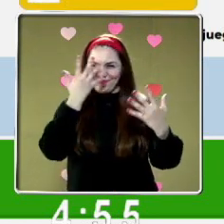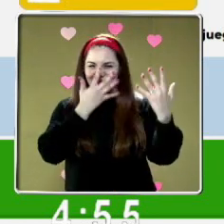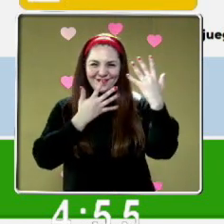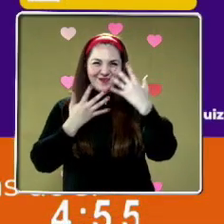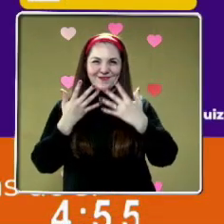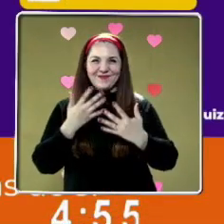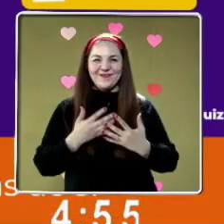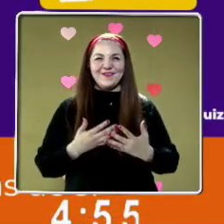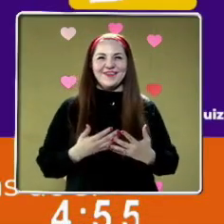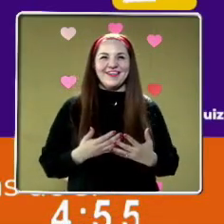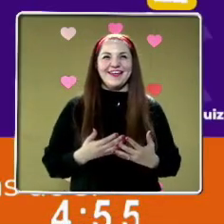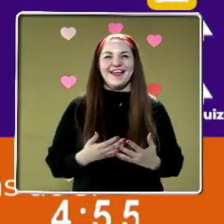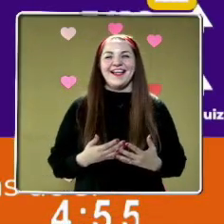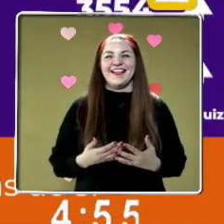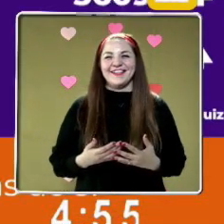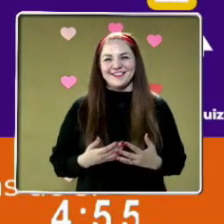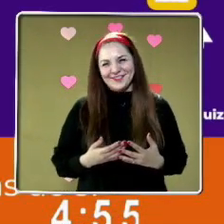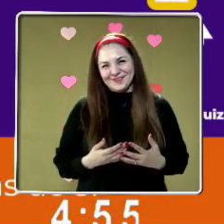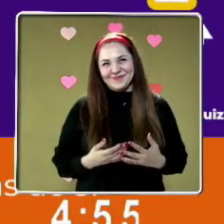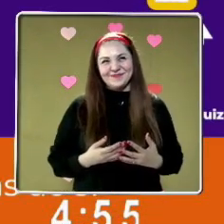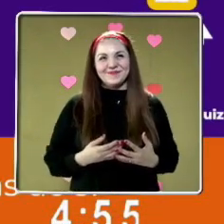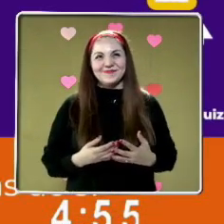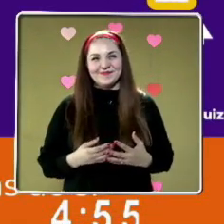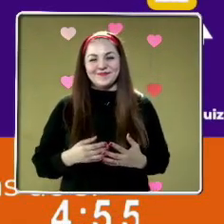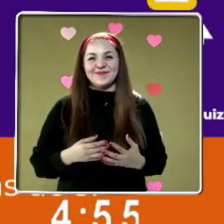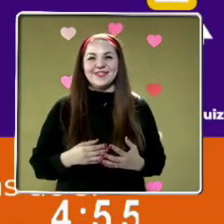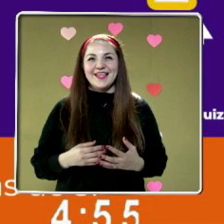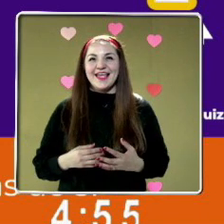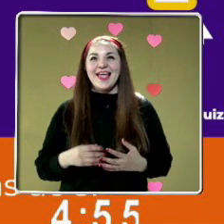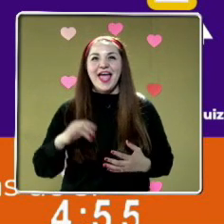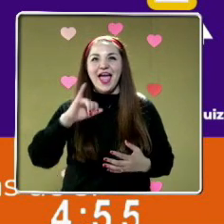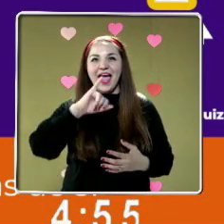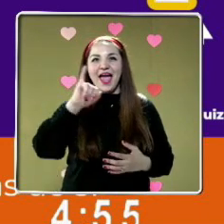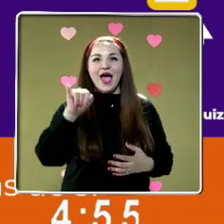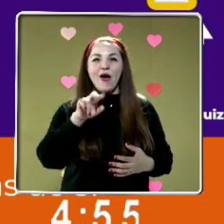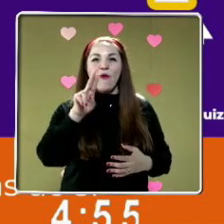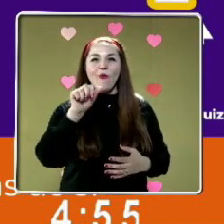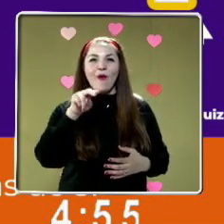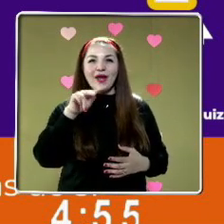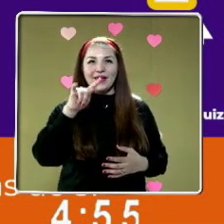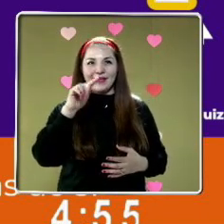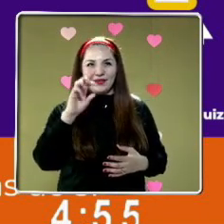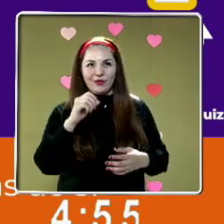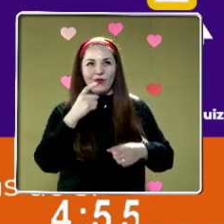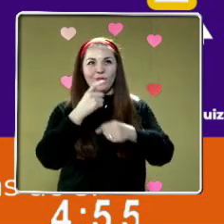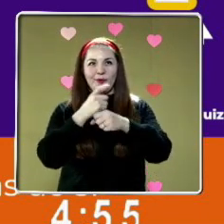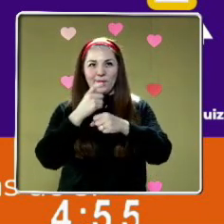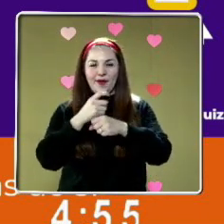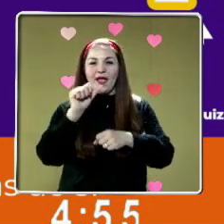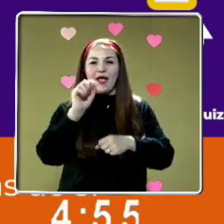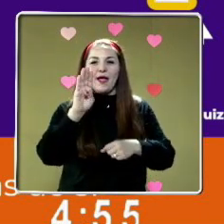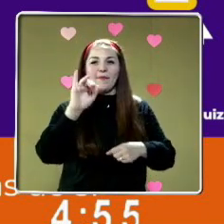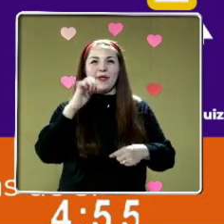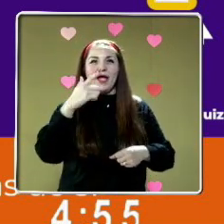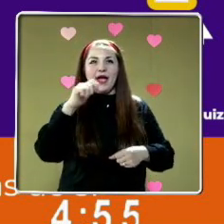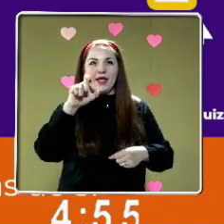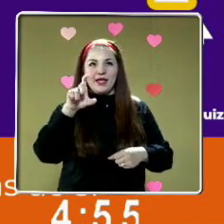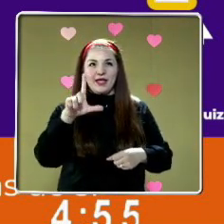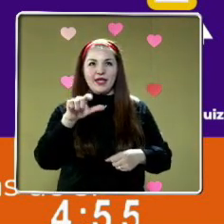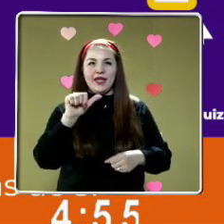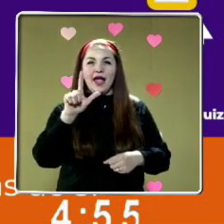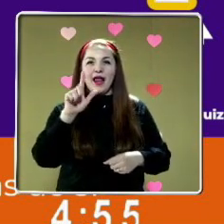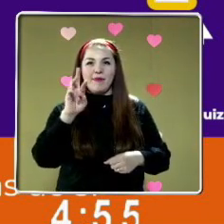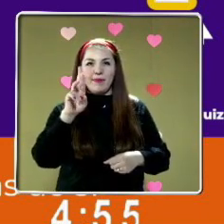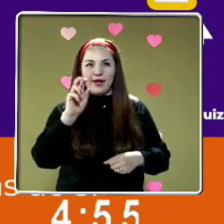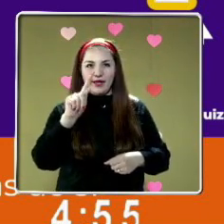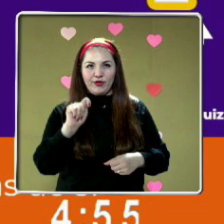palabra excepto. Bueno. Okay, vamos a ver, porque eran puntos dobles. Juanito sigue a la cabeza, seguido de Abigail y Alberto.